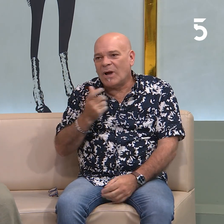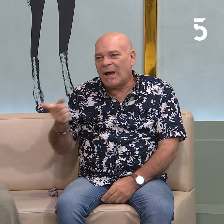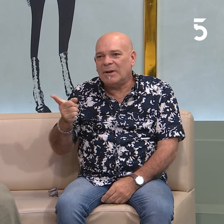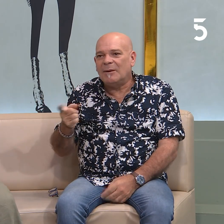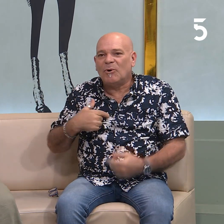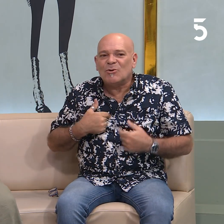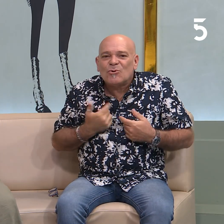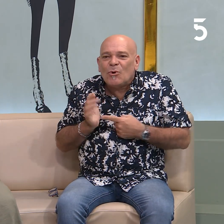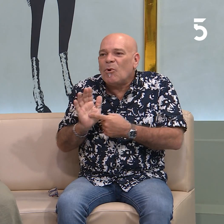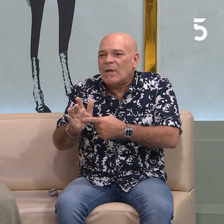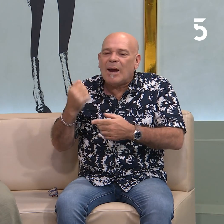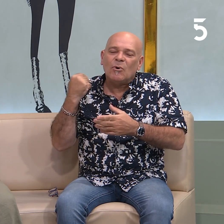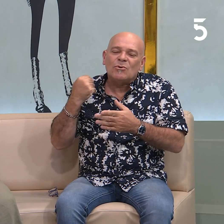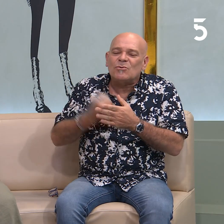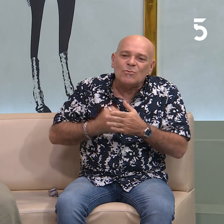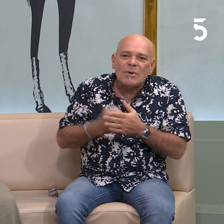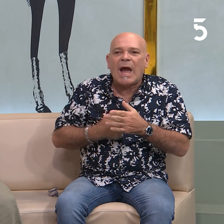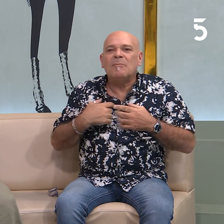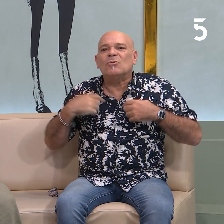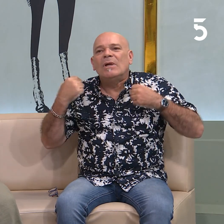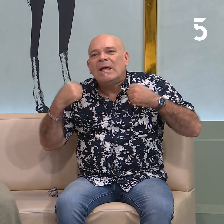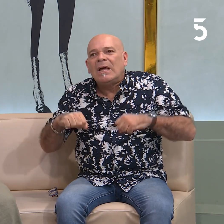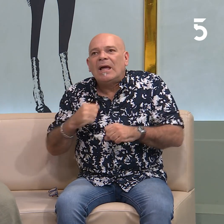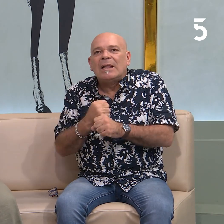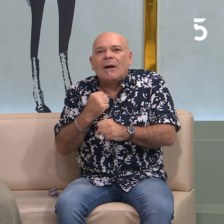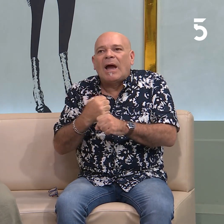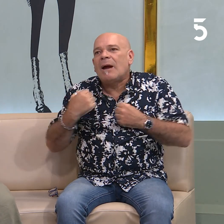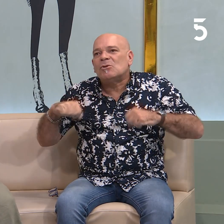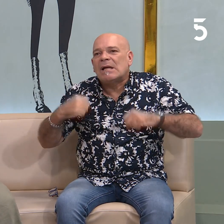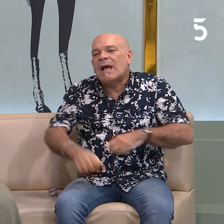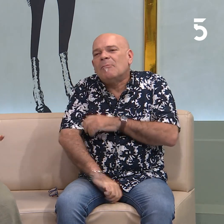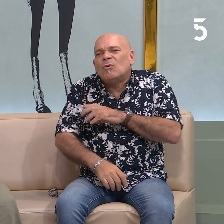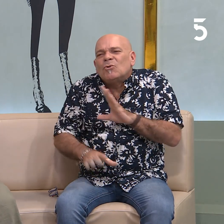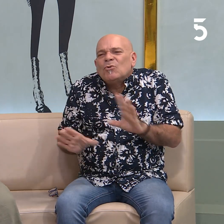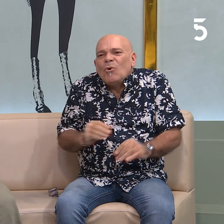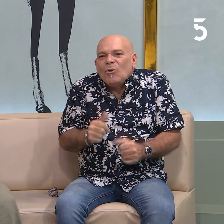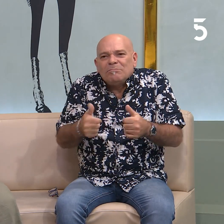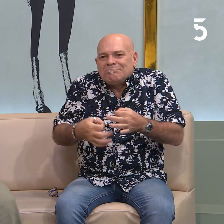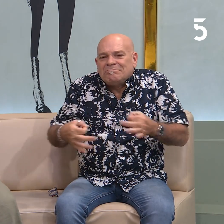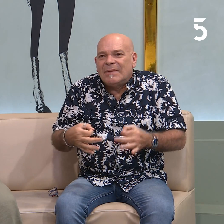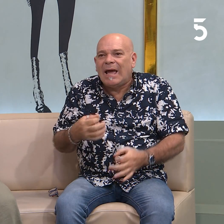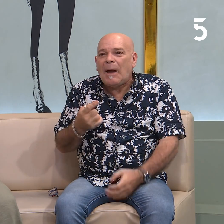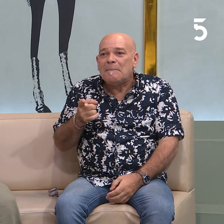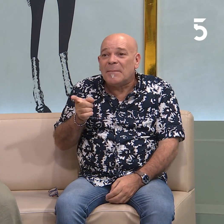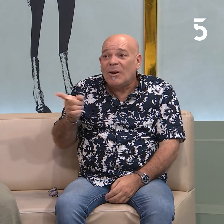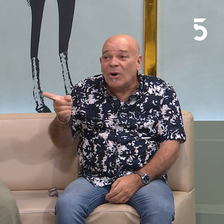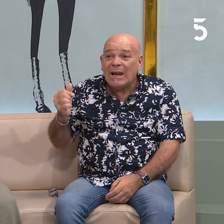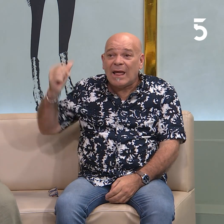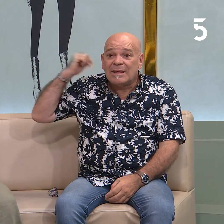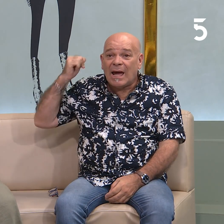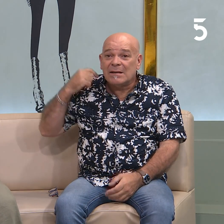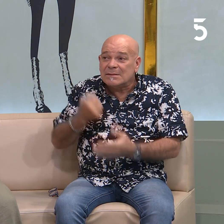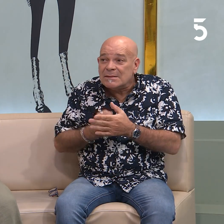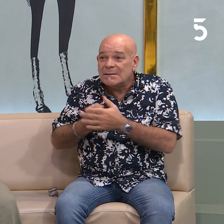él. Le agradecemos muchísimo a Gabriel, hemos luchado, hemos trabajado con mucha gente atrás,